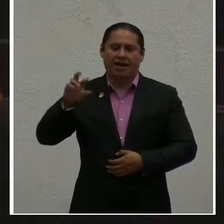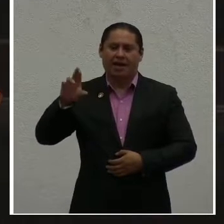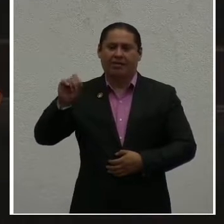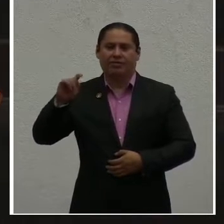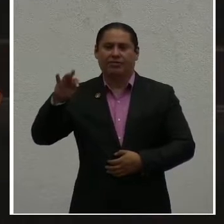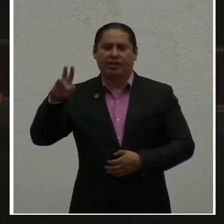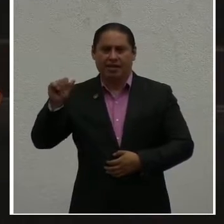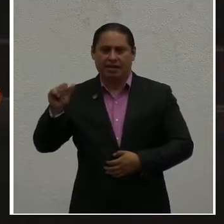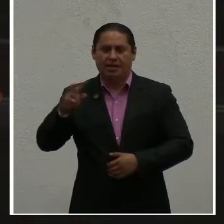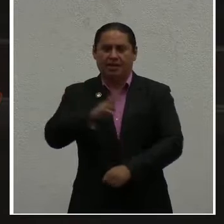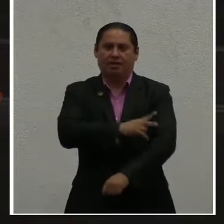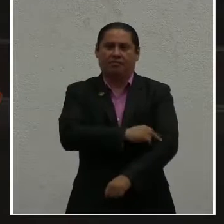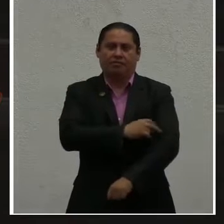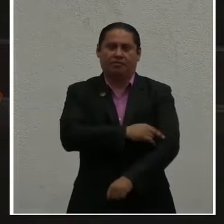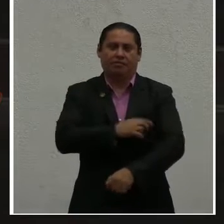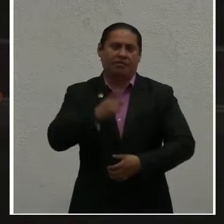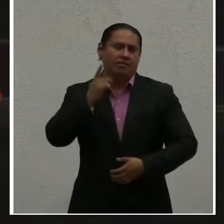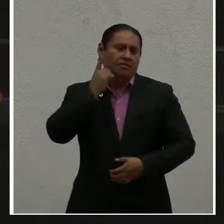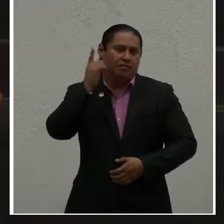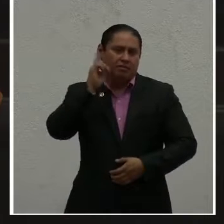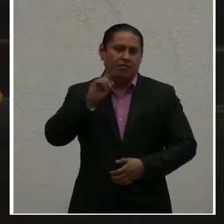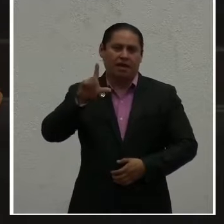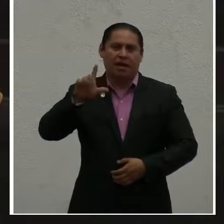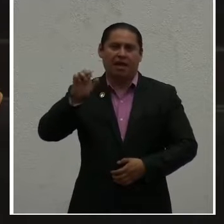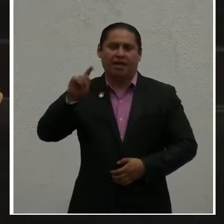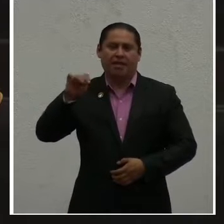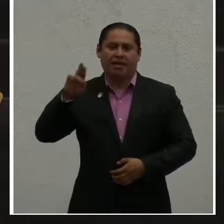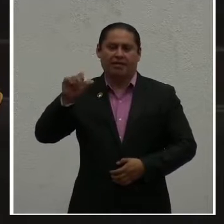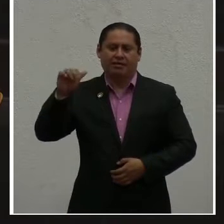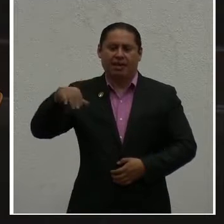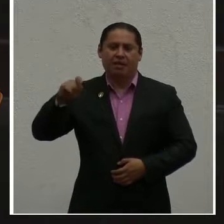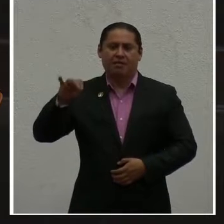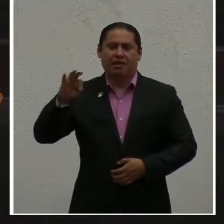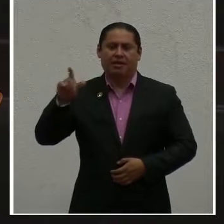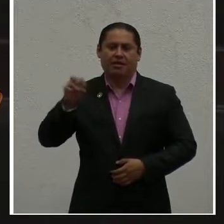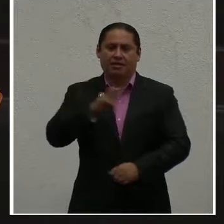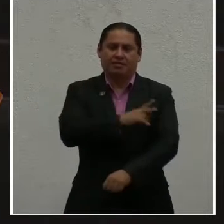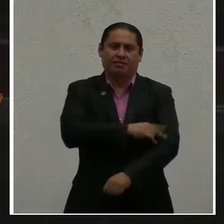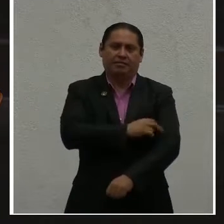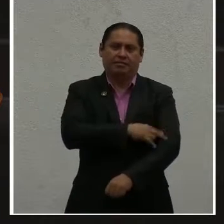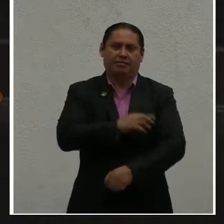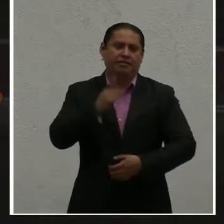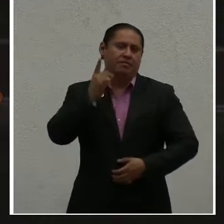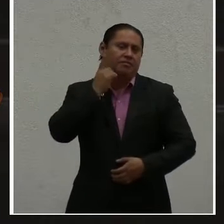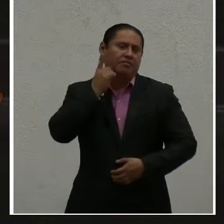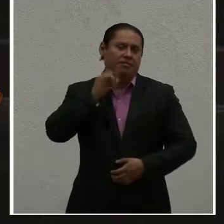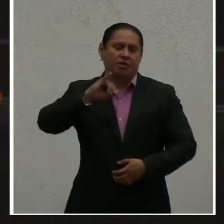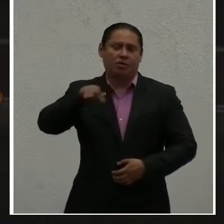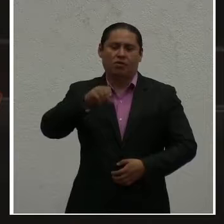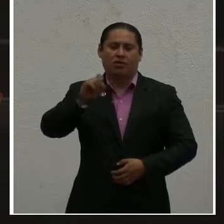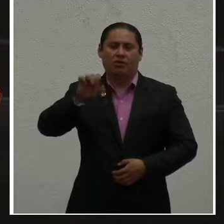Pérez, vocal. Diputada Leticia Méndez Incín, vocal. Diputado José Antonio Aguilar Mesa,